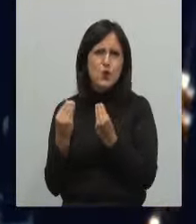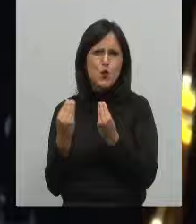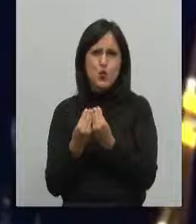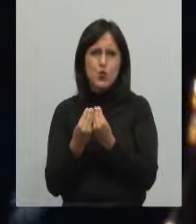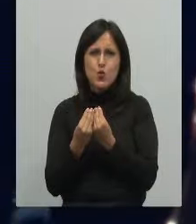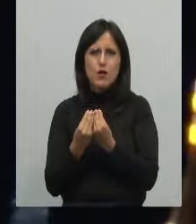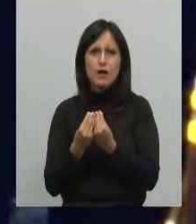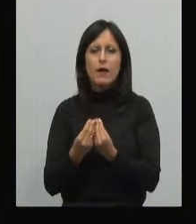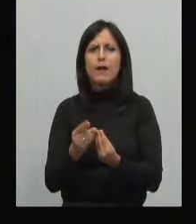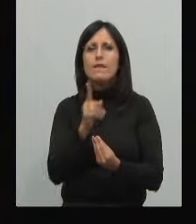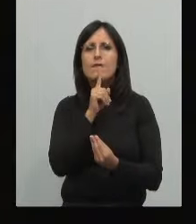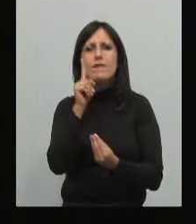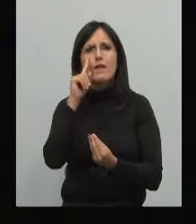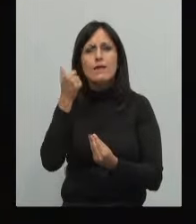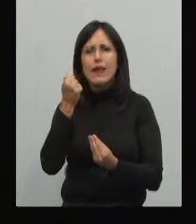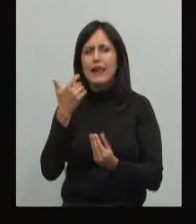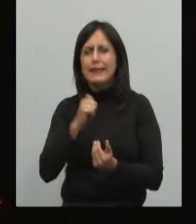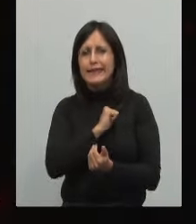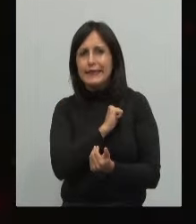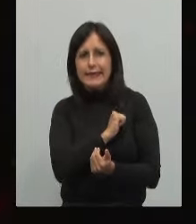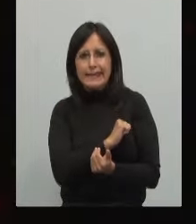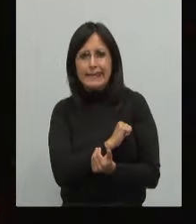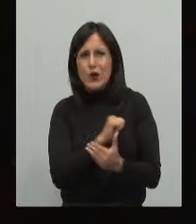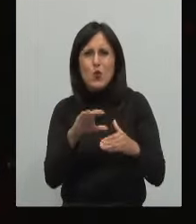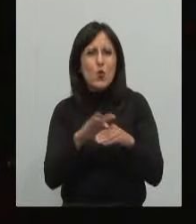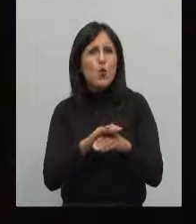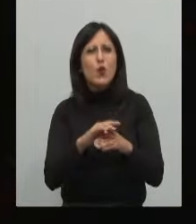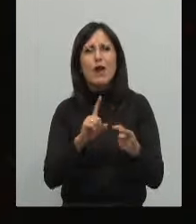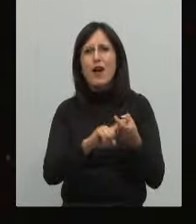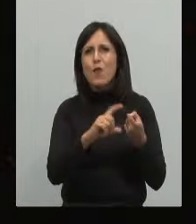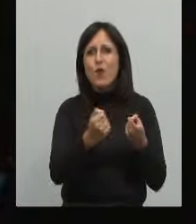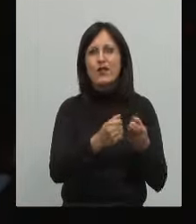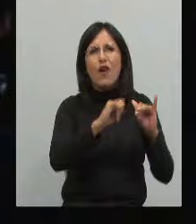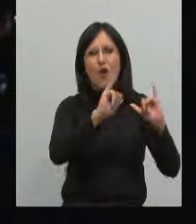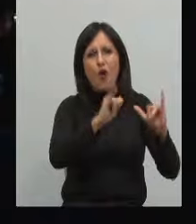dejó, como usted dice, una familia destruida porque dejó una mujer joven, y